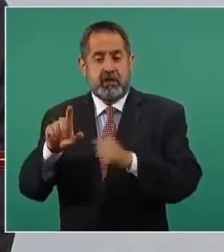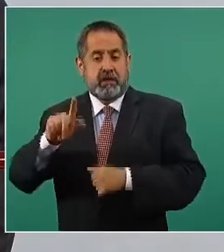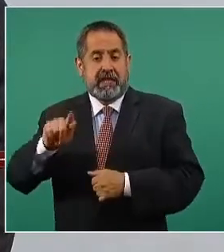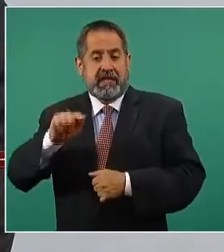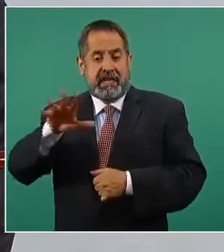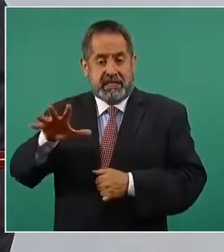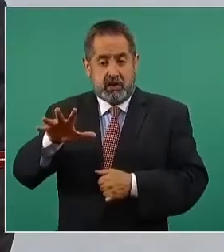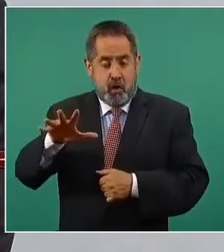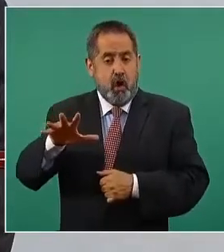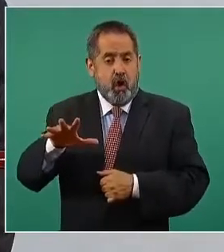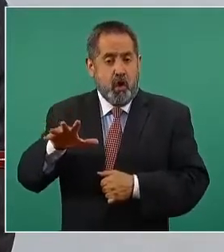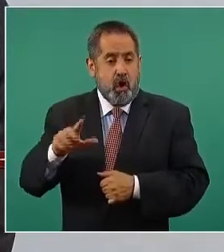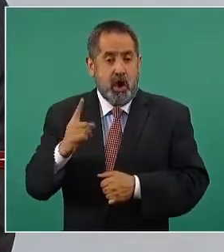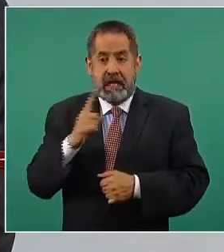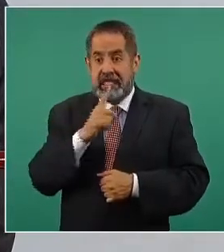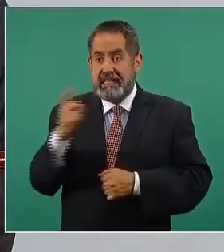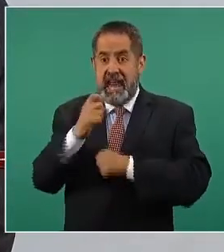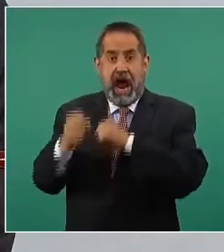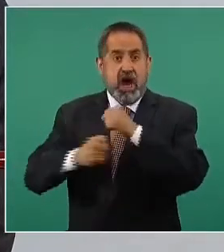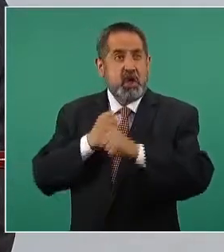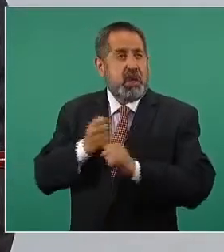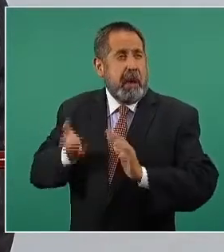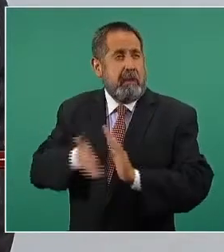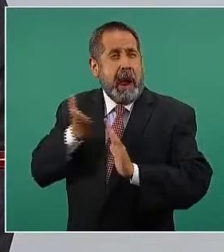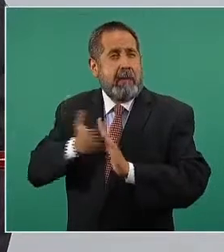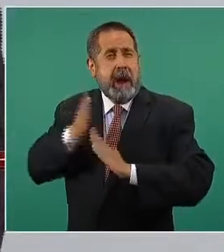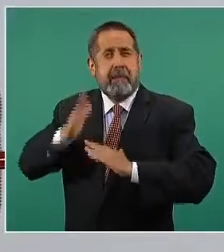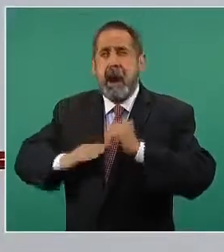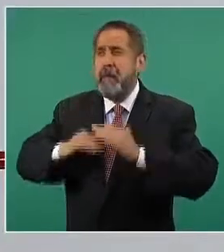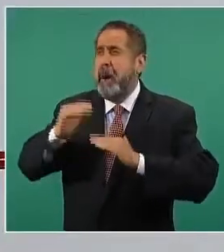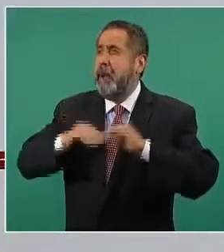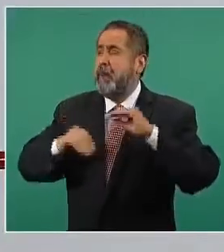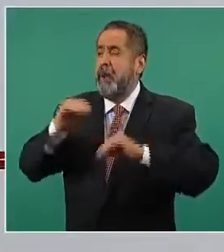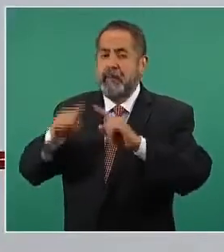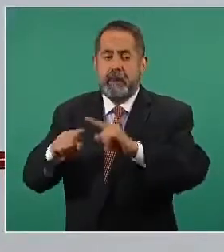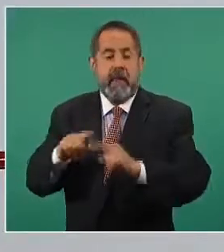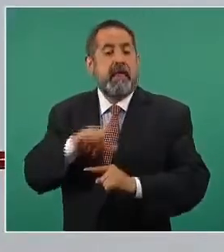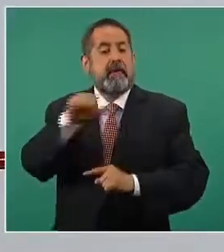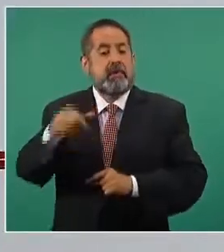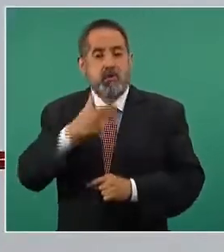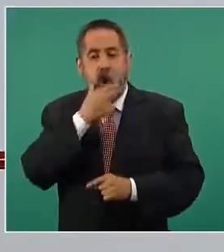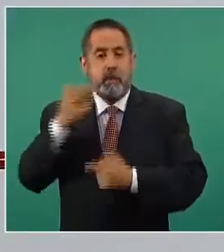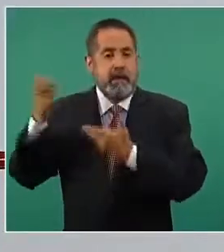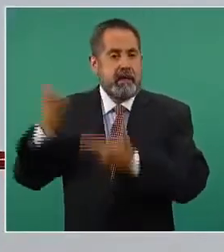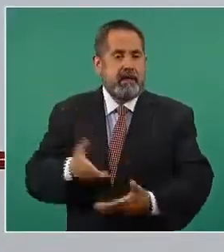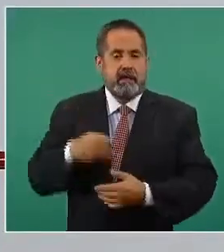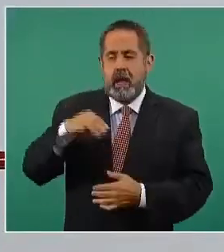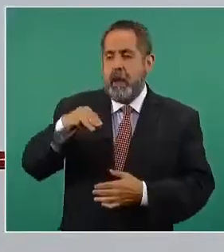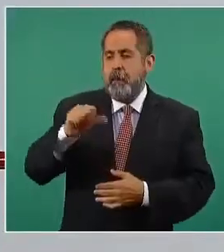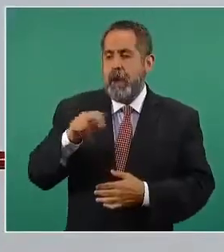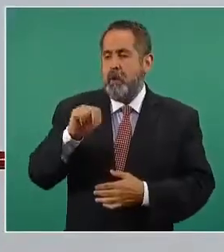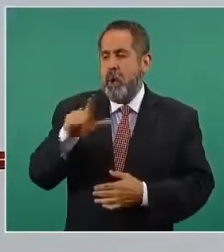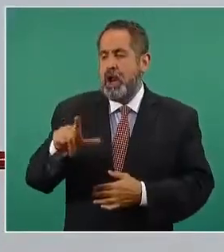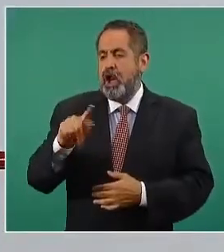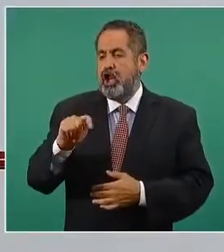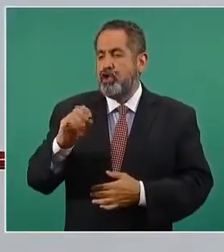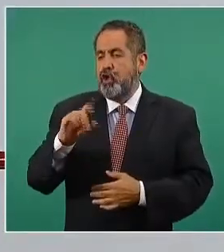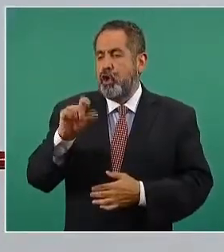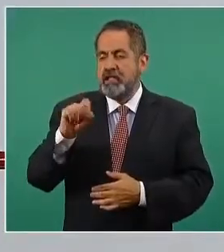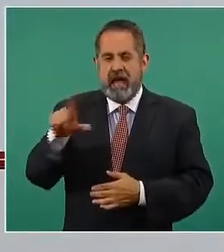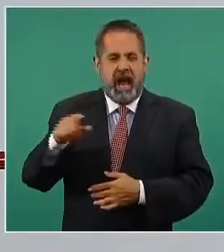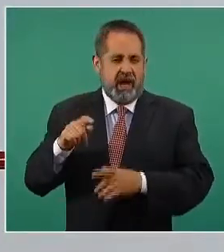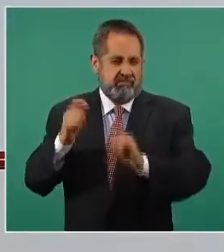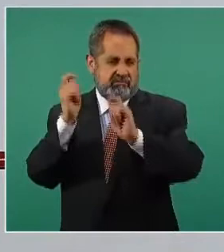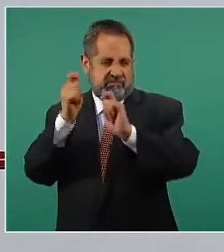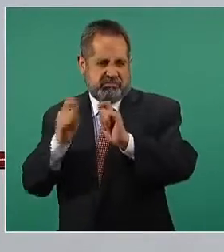1675, un siglo después. Pero con la llegada de Manuel Tolsá de España, renombrado